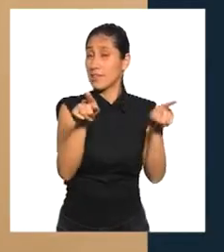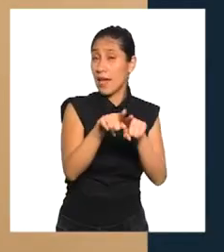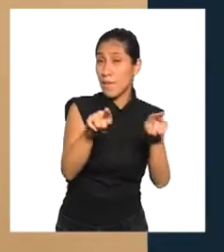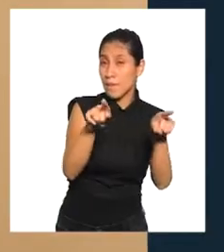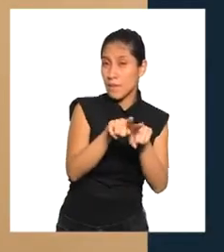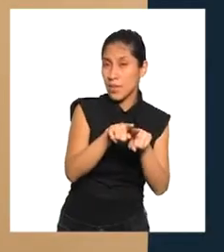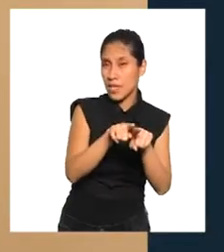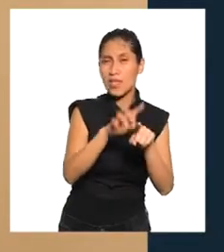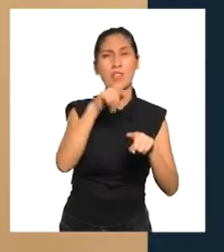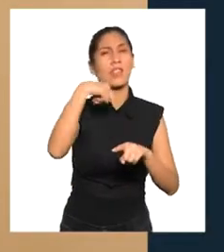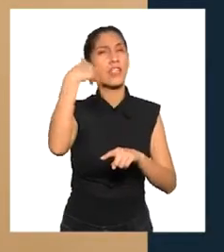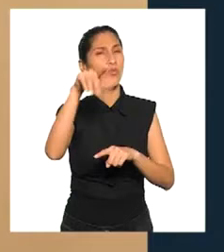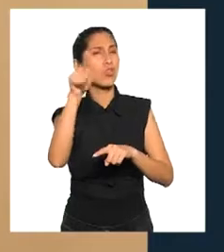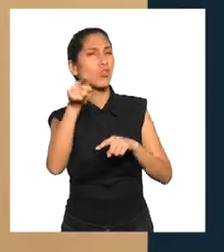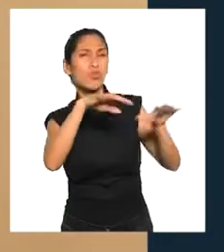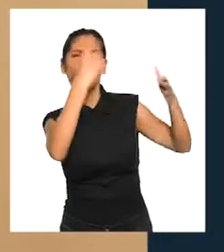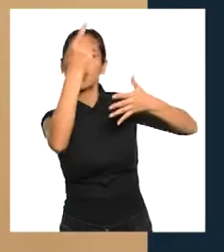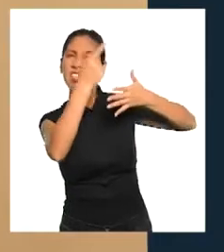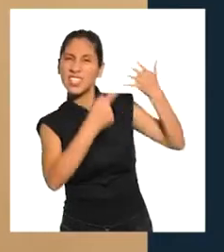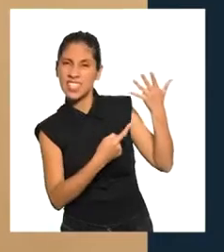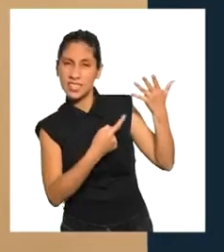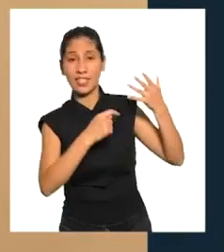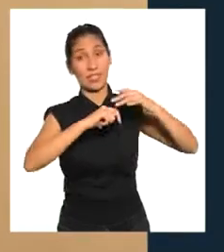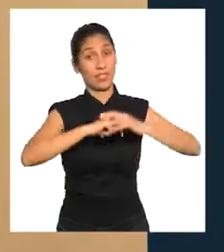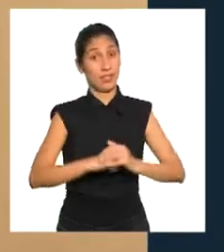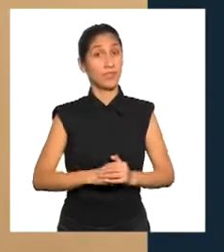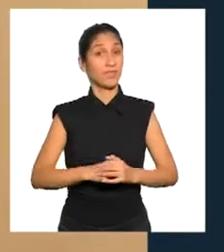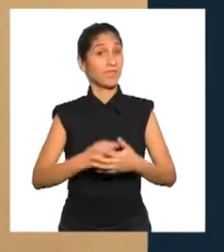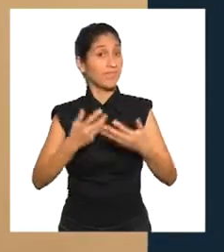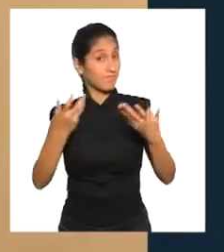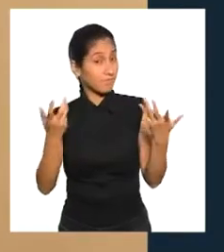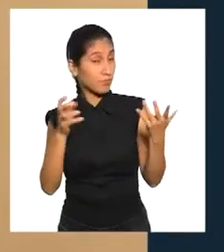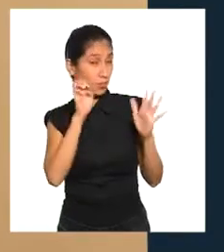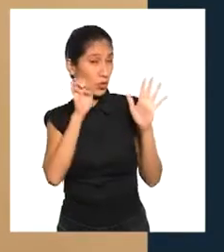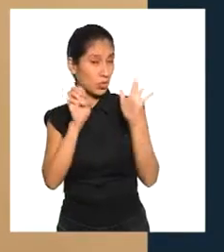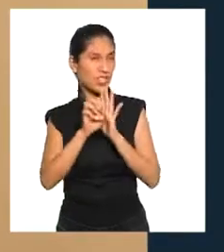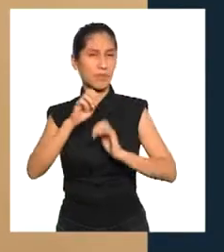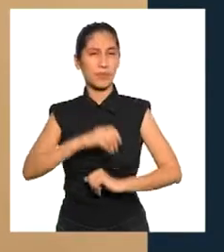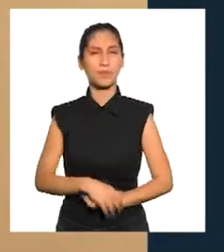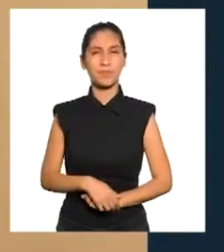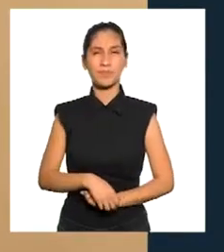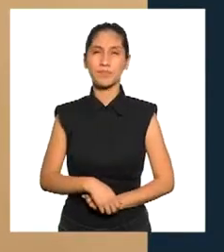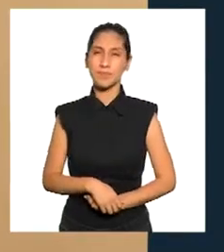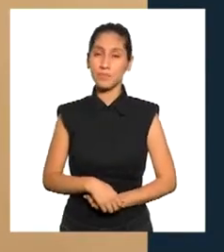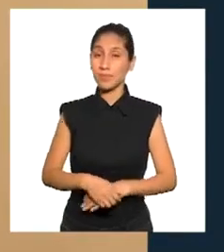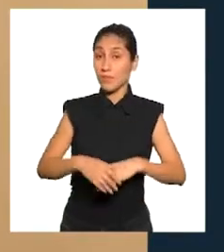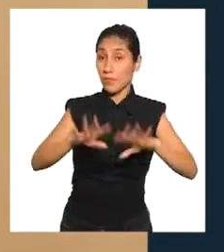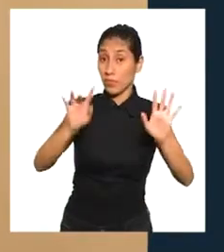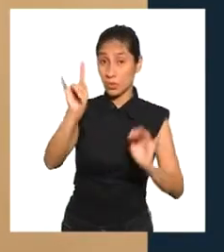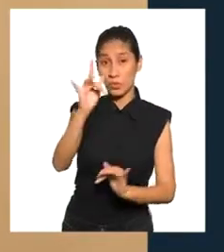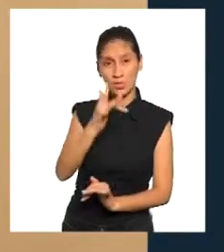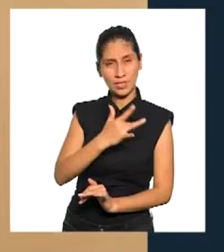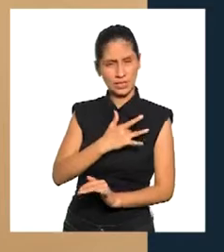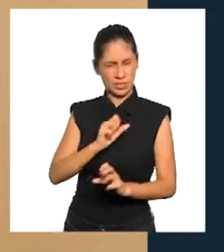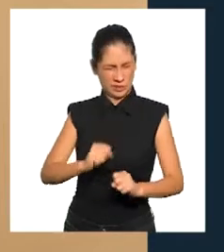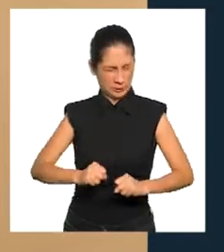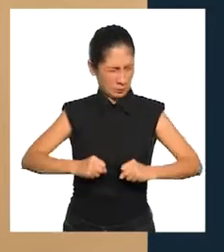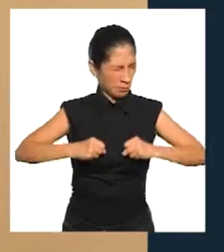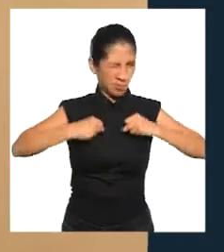acción resultante de una emoción intensa. Por ejemplo, sentir